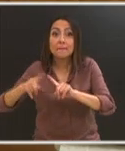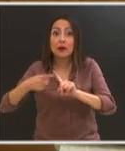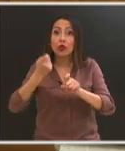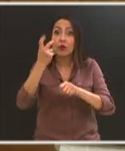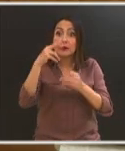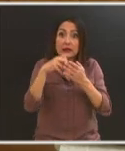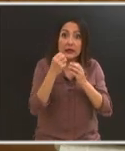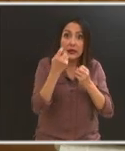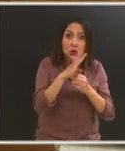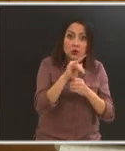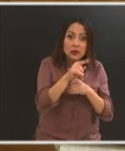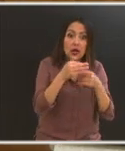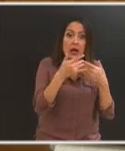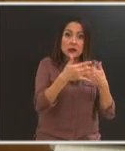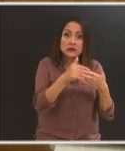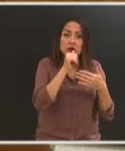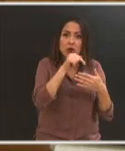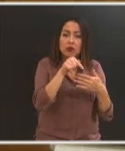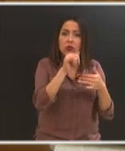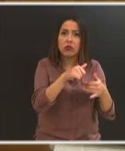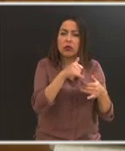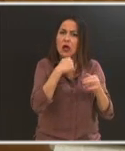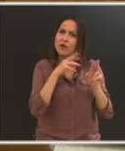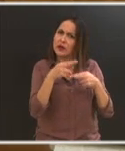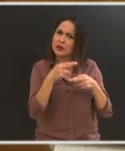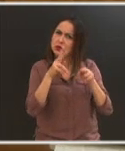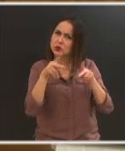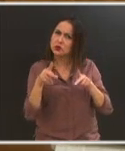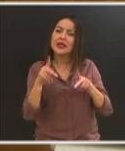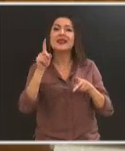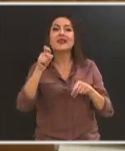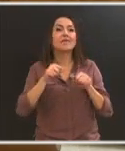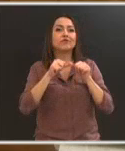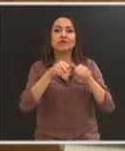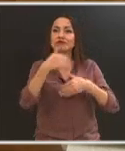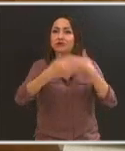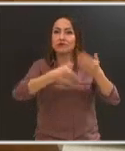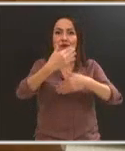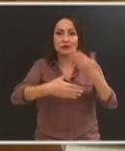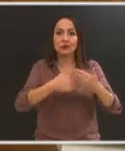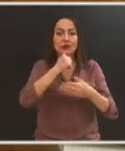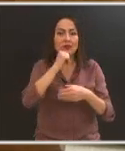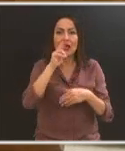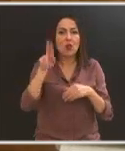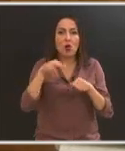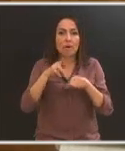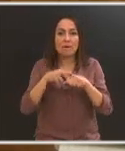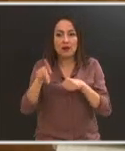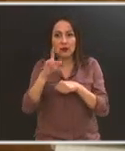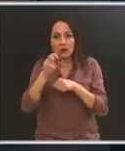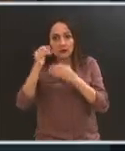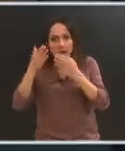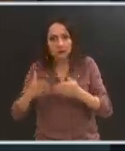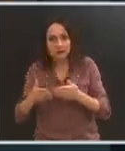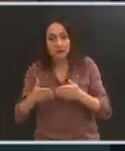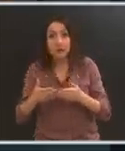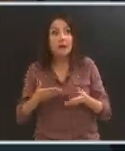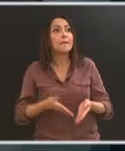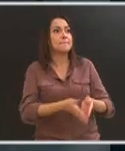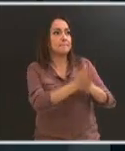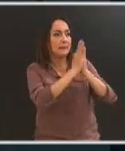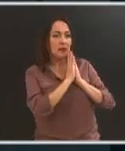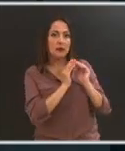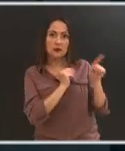2014, ante el archivo del expediente, el registro civil debió continuar con el trámite de naturalización. Ante la solicitud